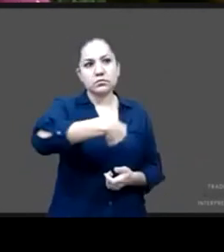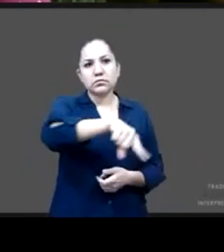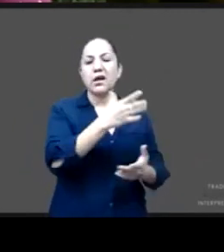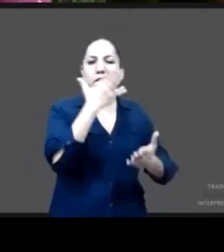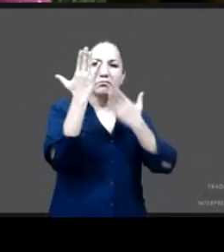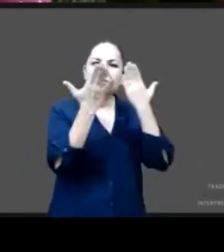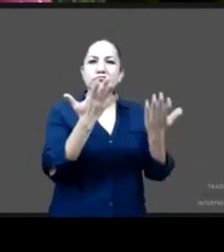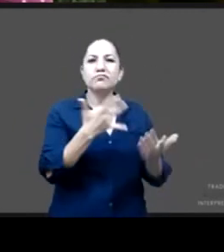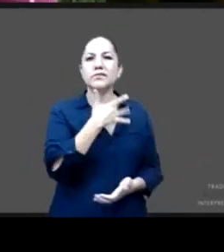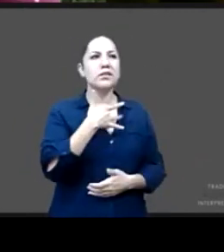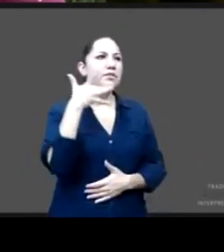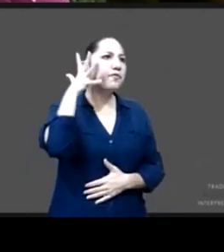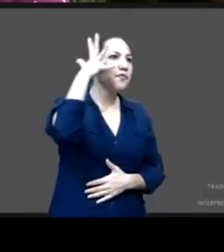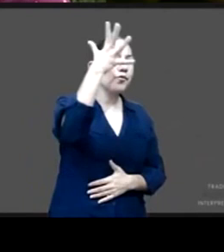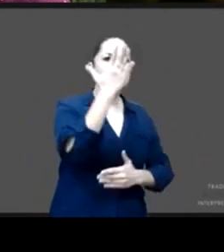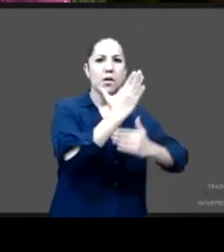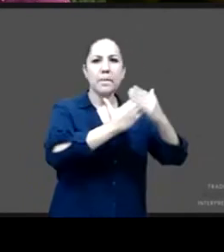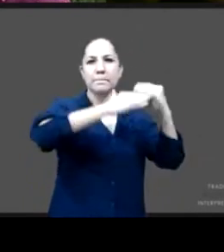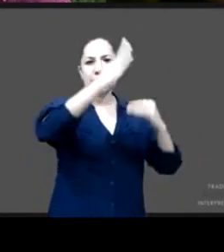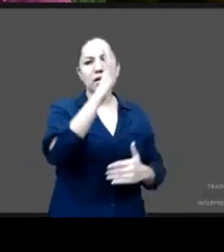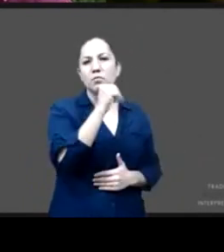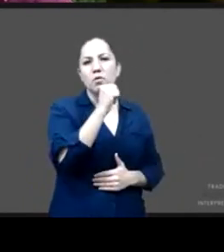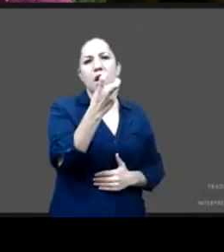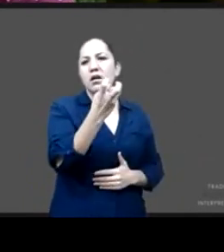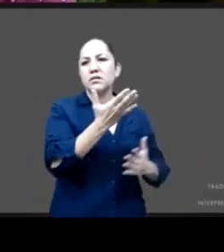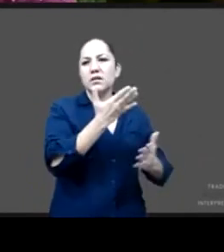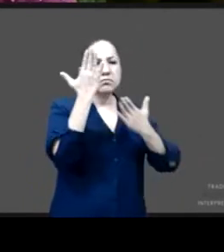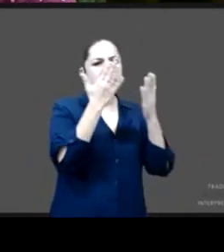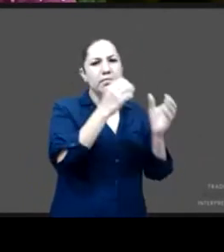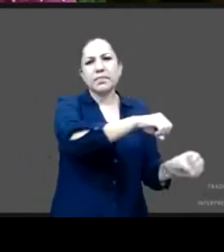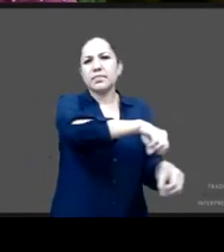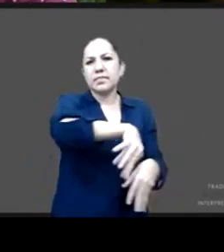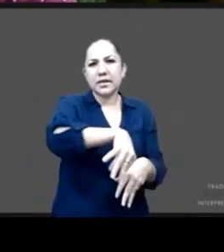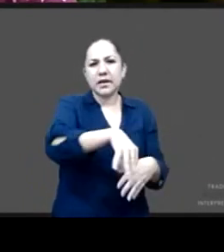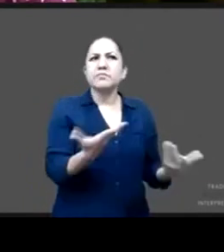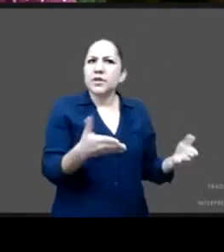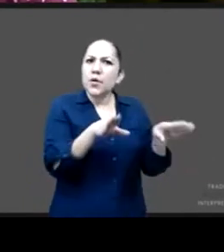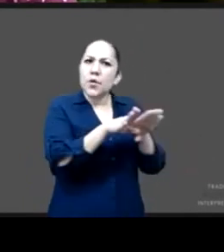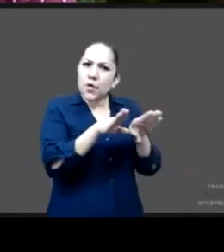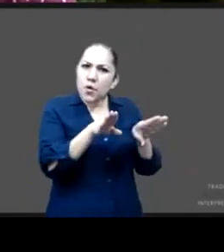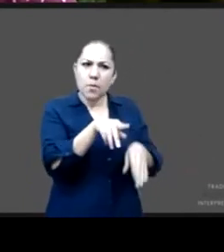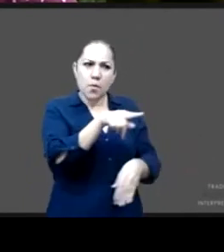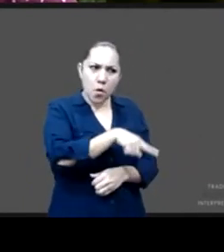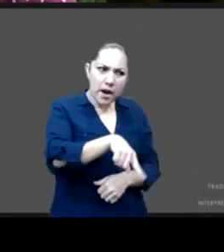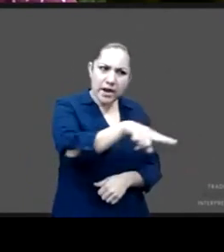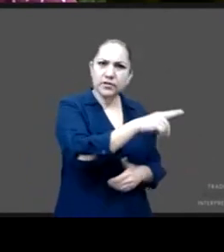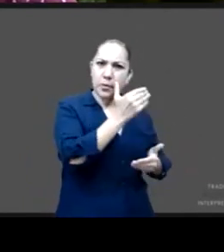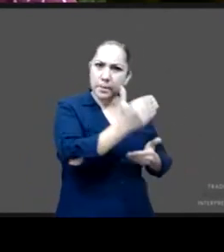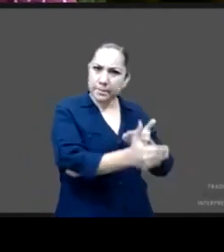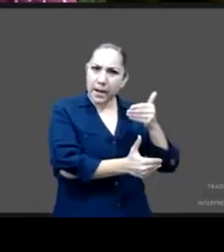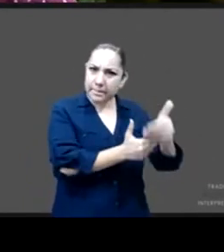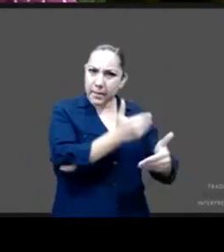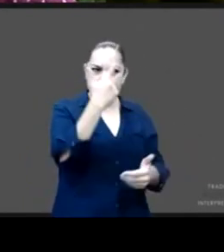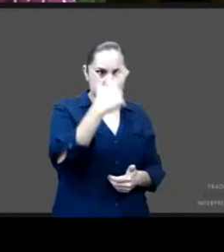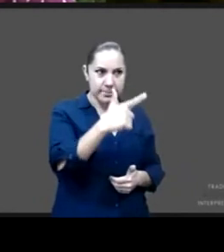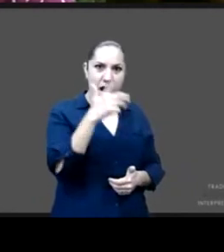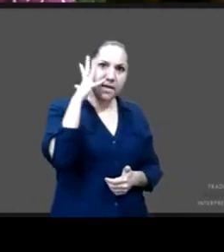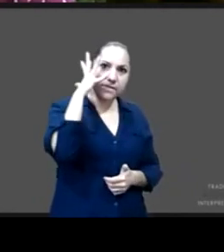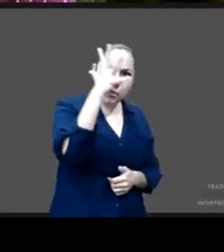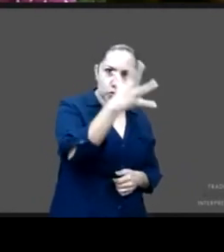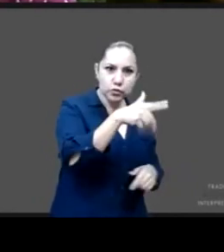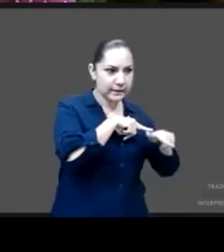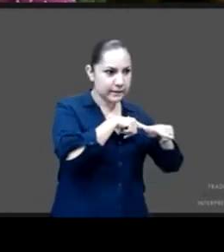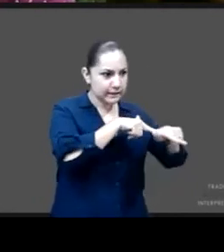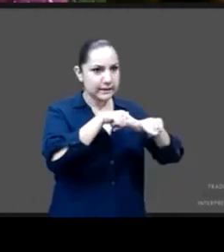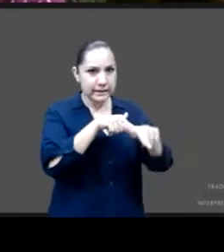incentivarlos para que sigan para que se sigan preparando si los pocos que han terminado una carrera corta no la